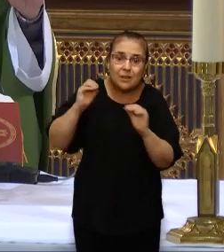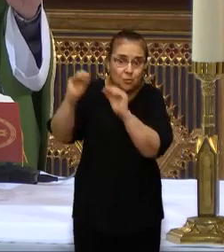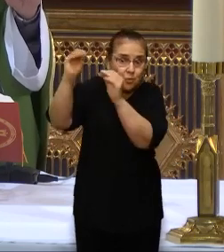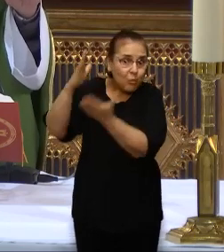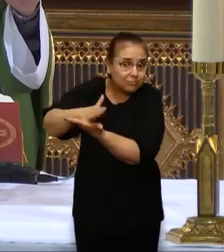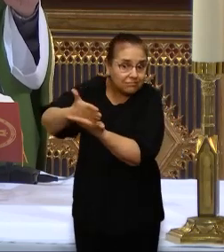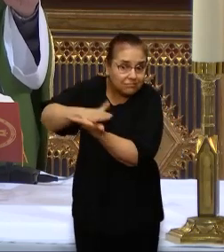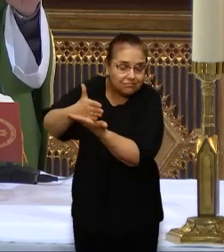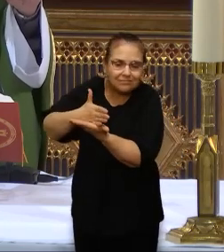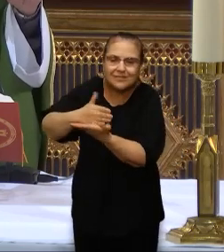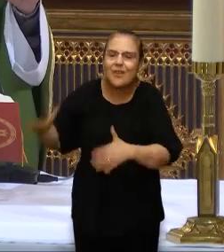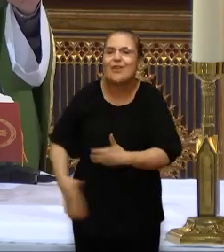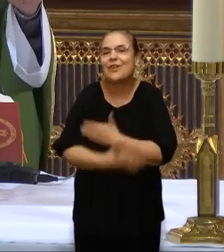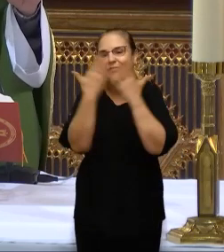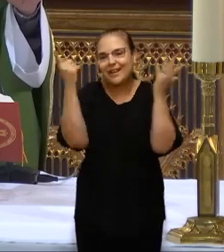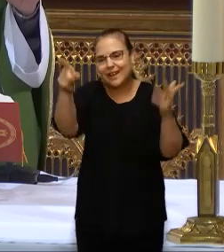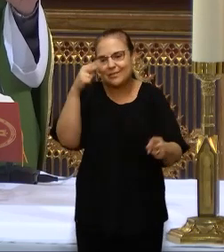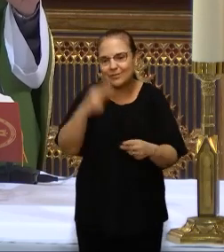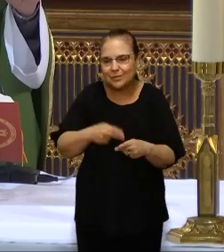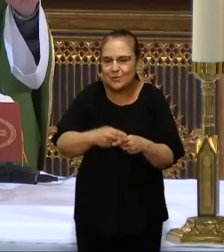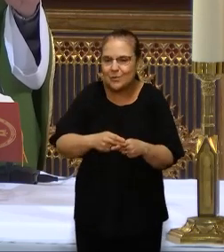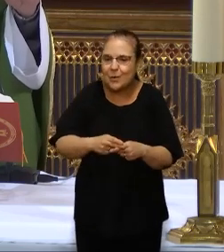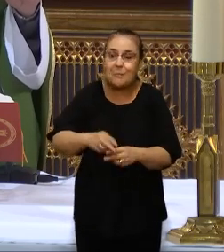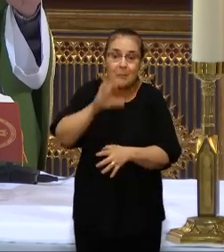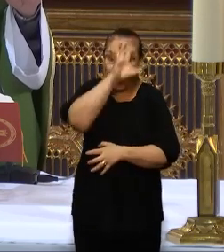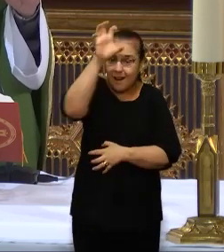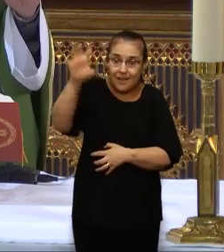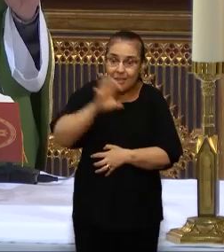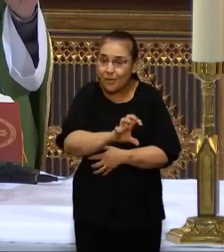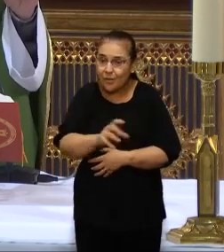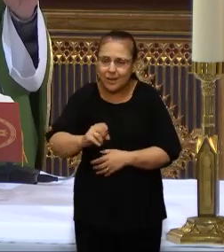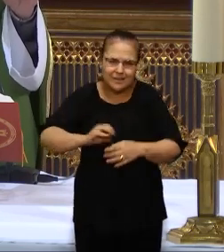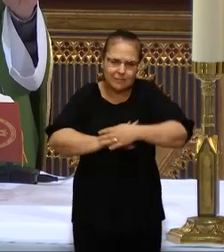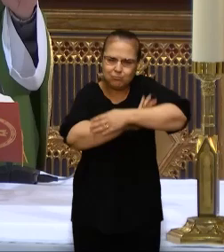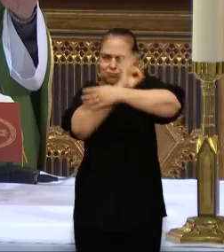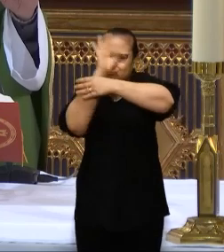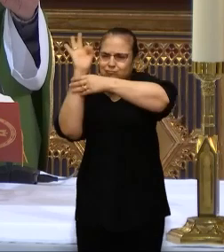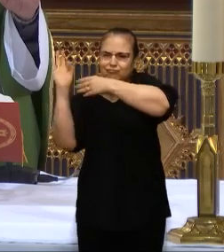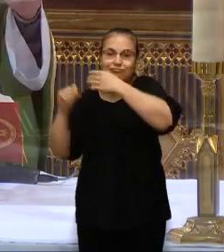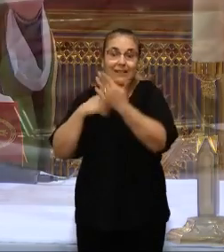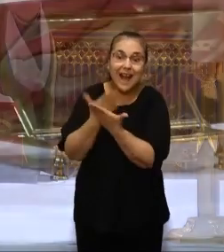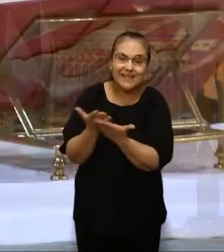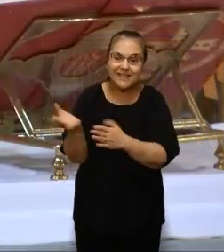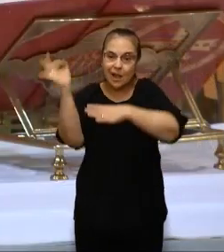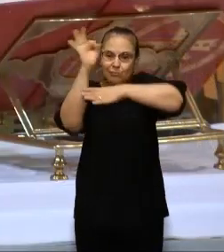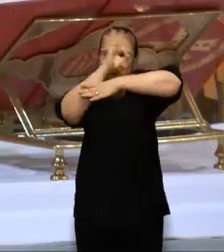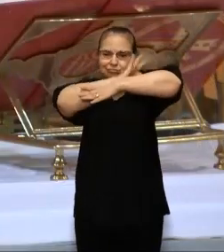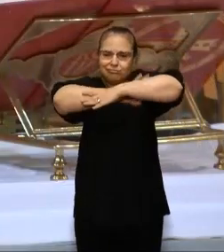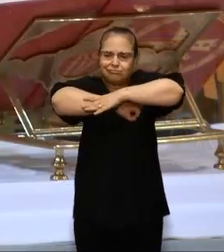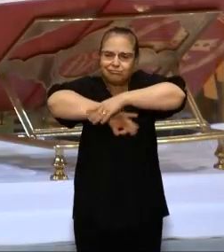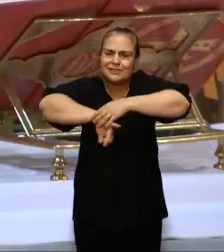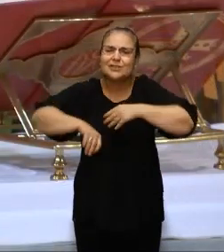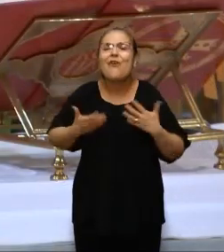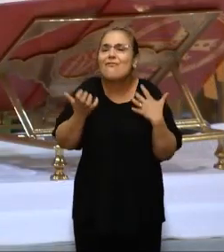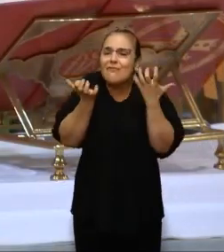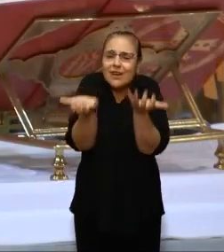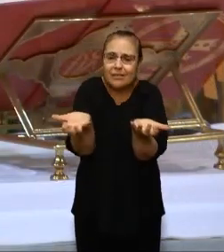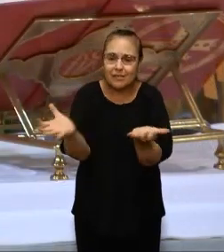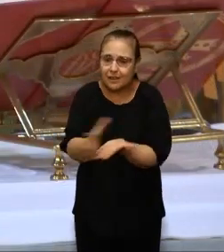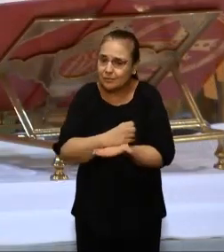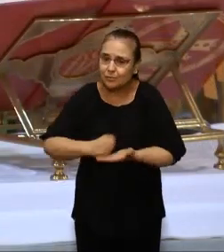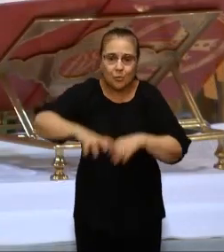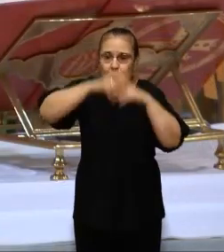mediación, sea glorificado tu nombre en las naciones, desde donde sale el sol hasta el ocaso, y se ofrezca en todo el